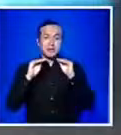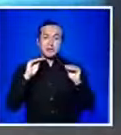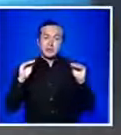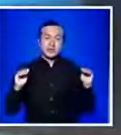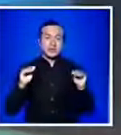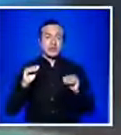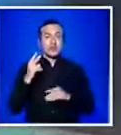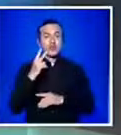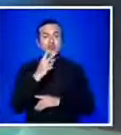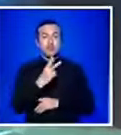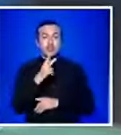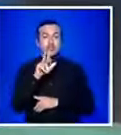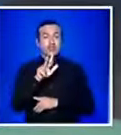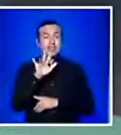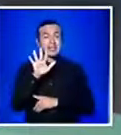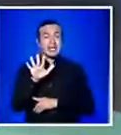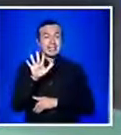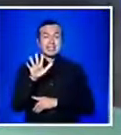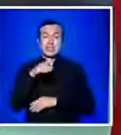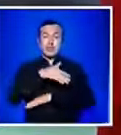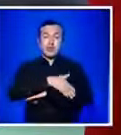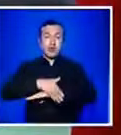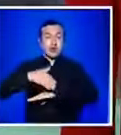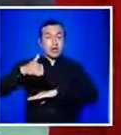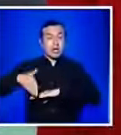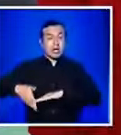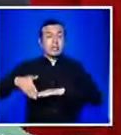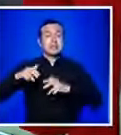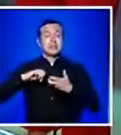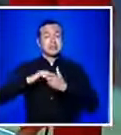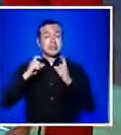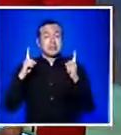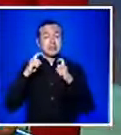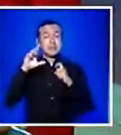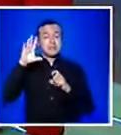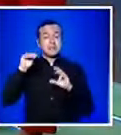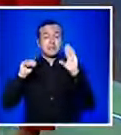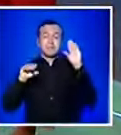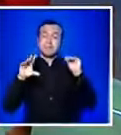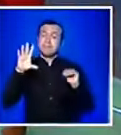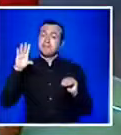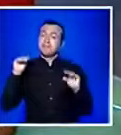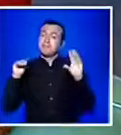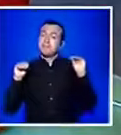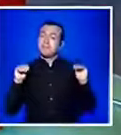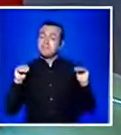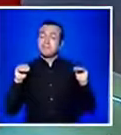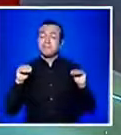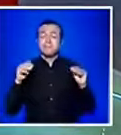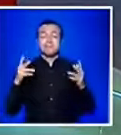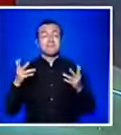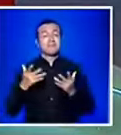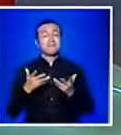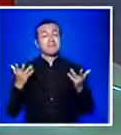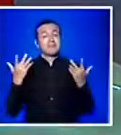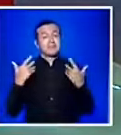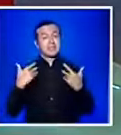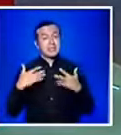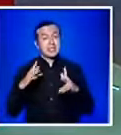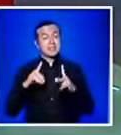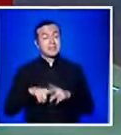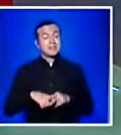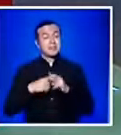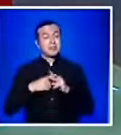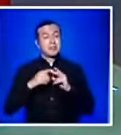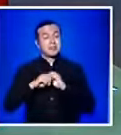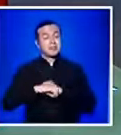235 intersecciones están siendo afectadas de los semáforos por los cortes de luz que ya se aplican, que también ya le